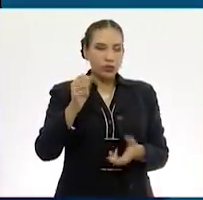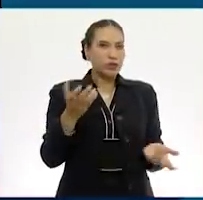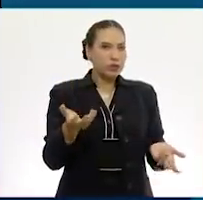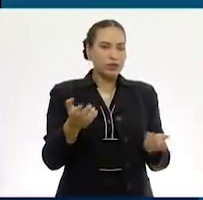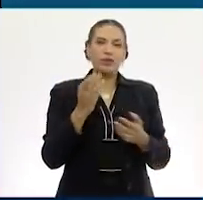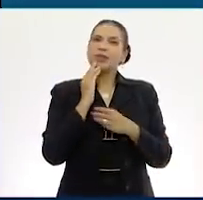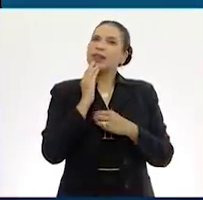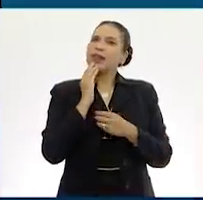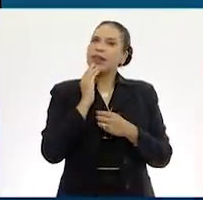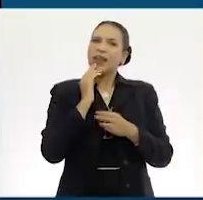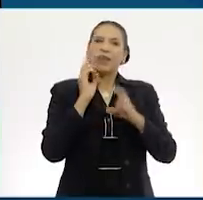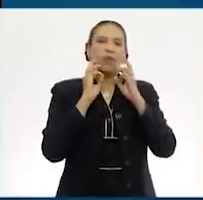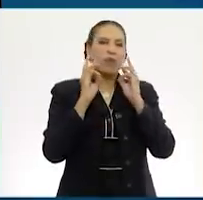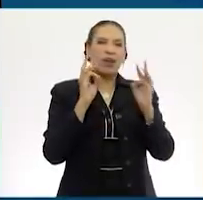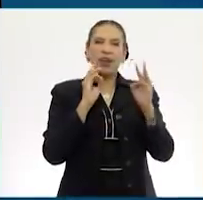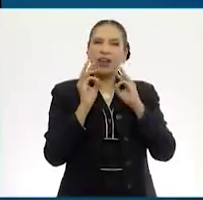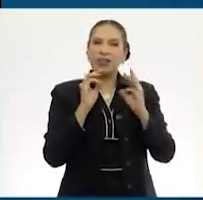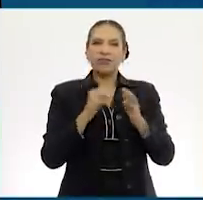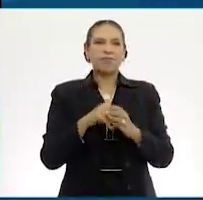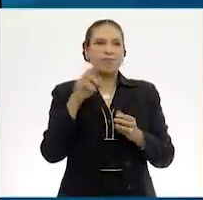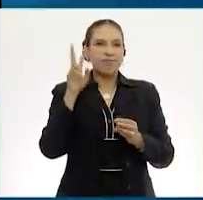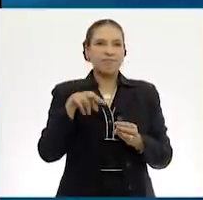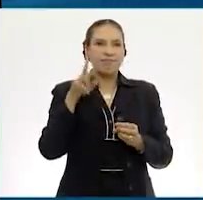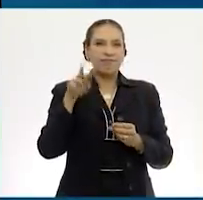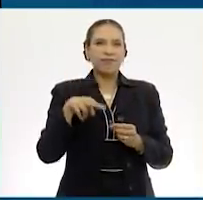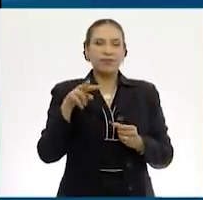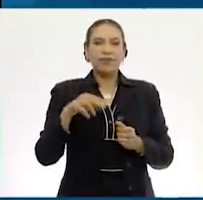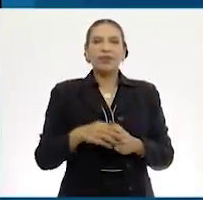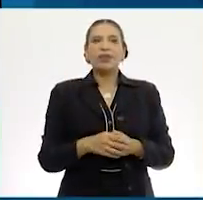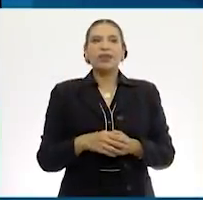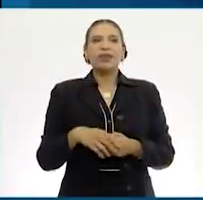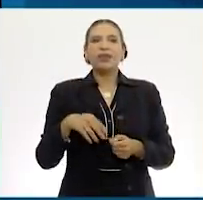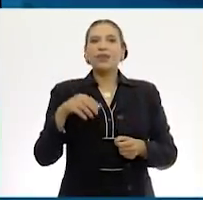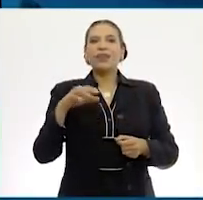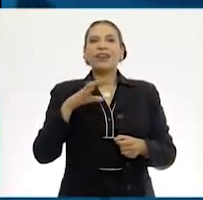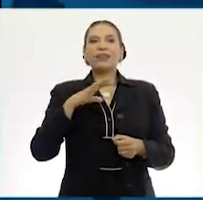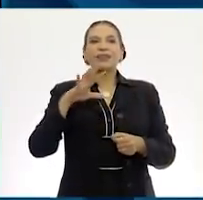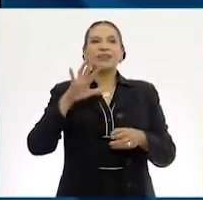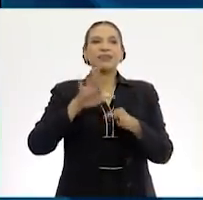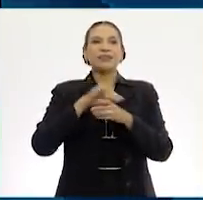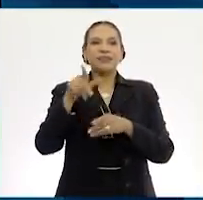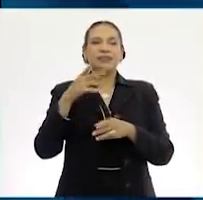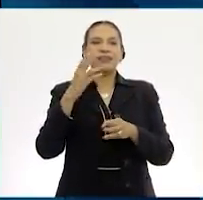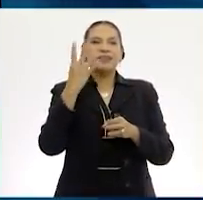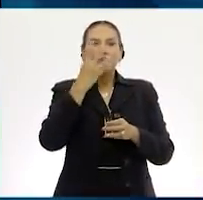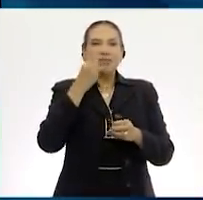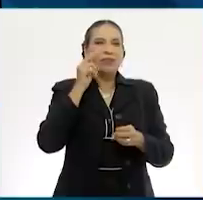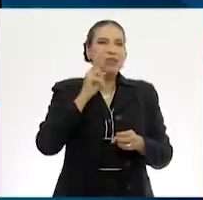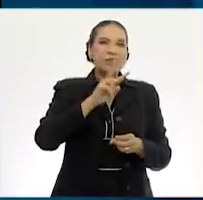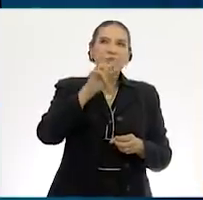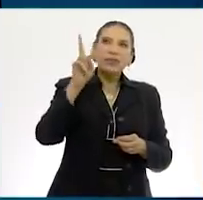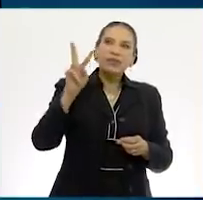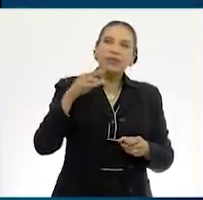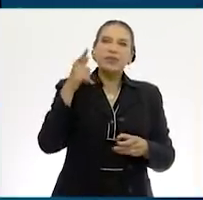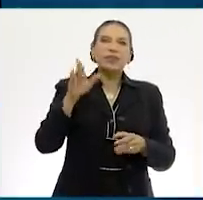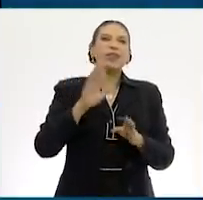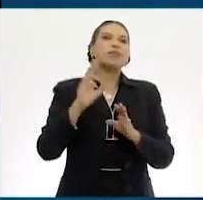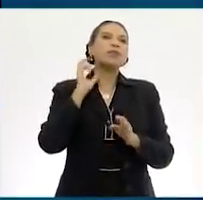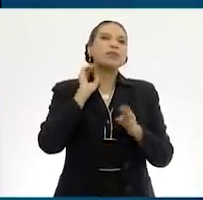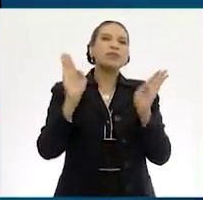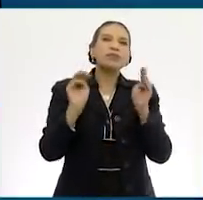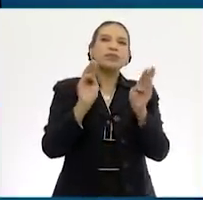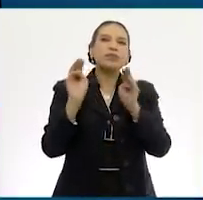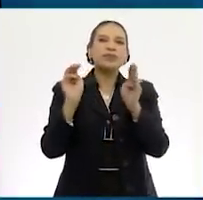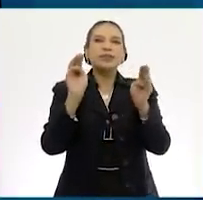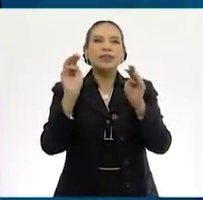¡Ah! ¡Wow! Es, de verdad, es majestuoso. Pero, ¿qué no eran murciélagos? Ya